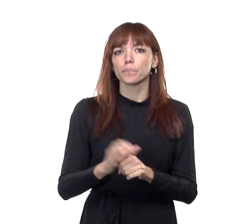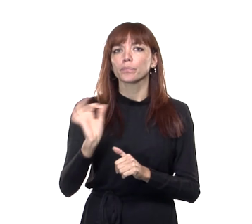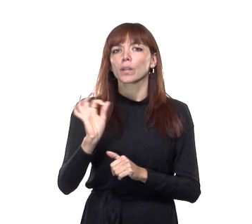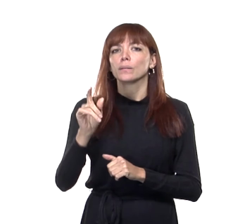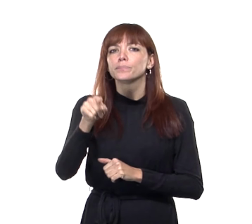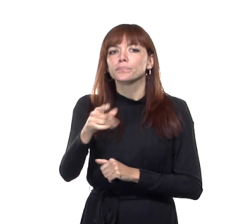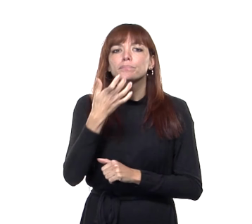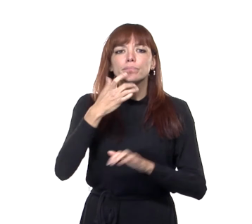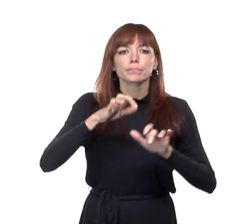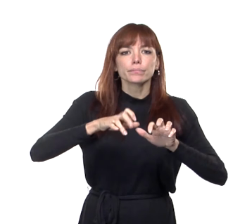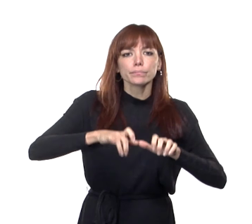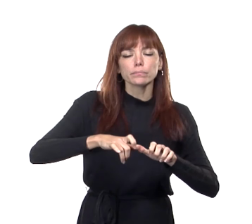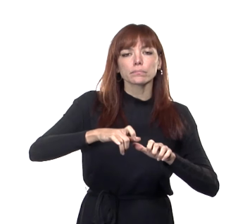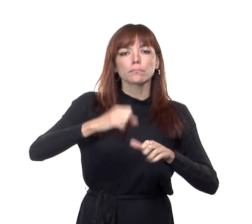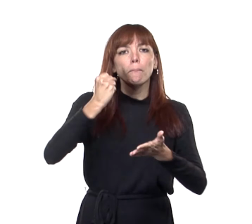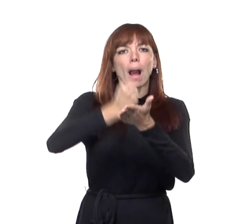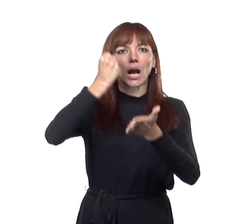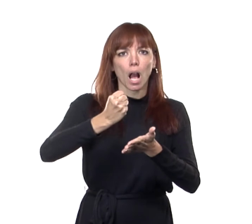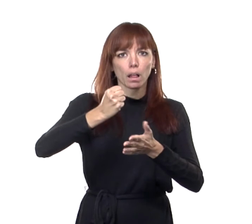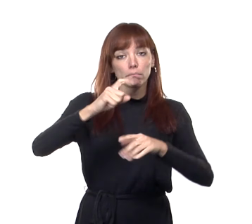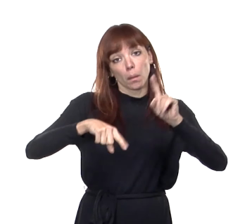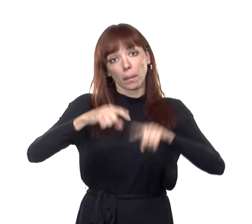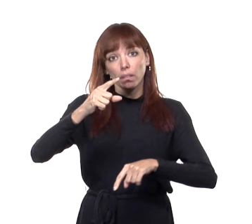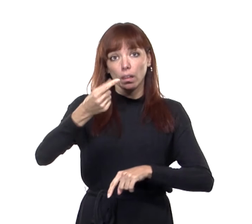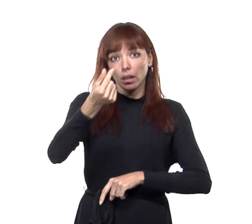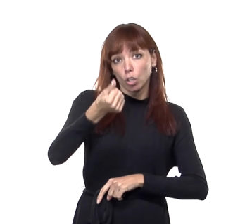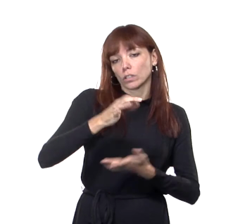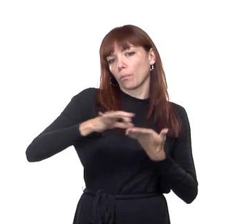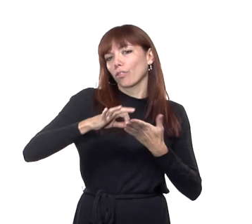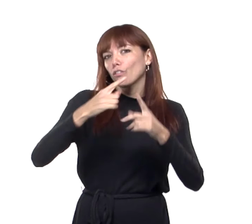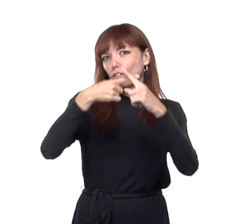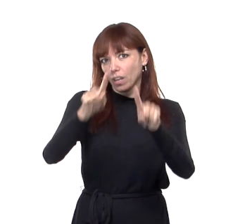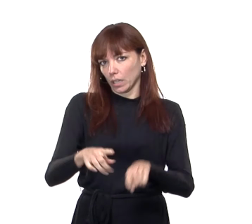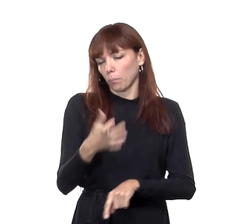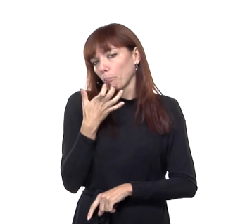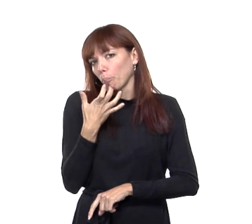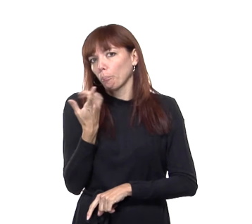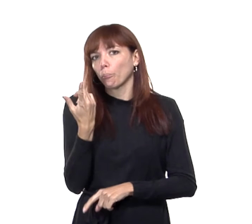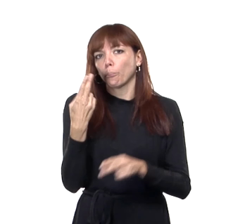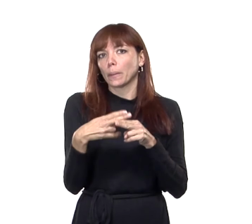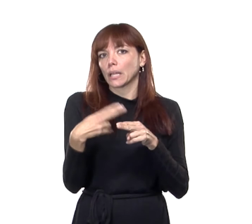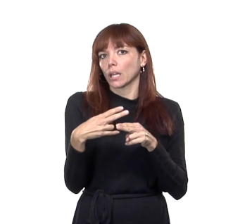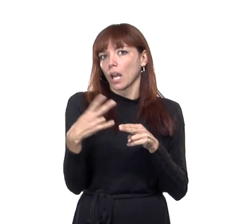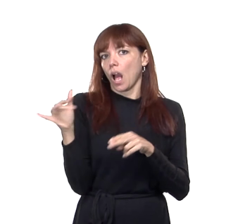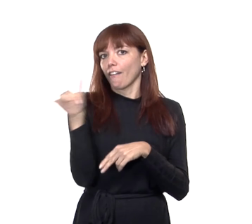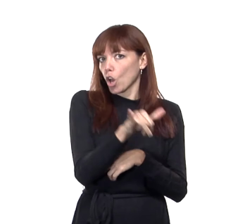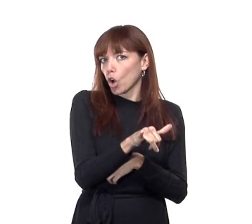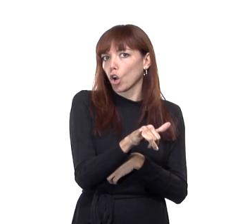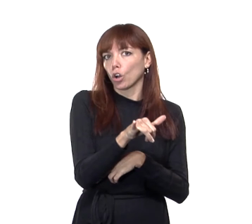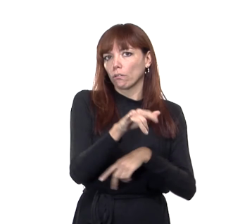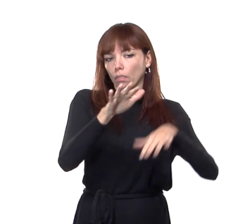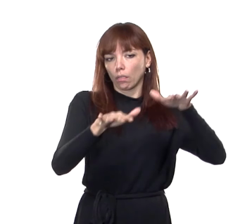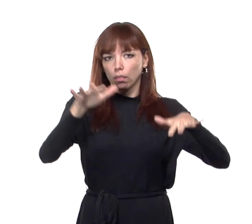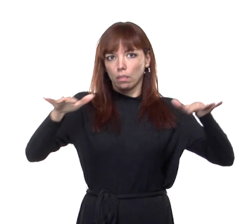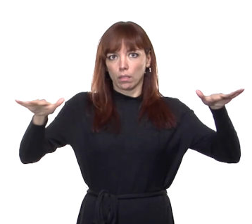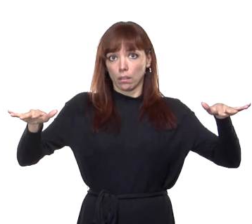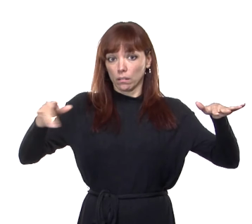pc se te va a cobrar diferente precio por diferentes servicios como por ejemplo un billete de avión y eso ya más